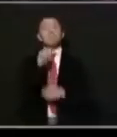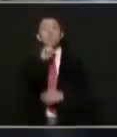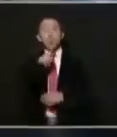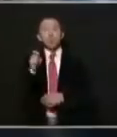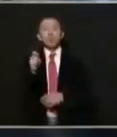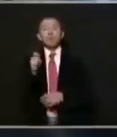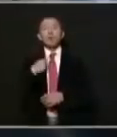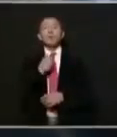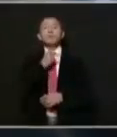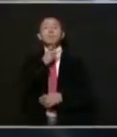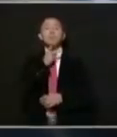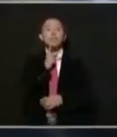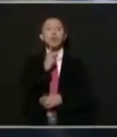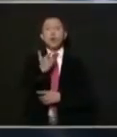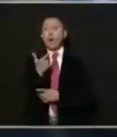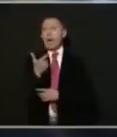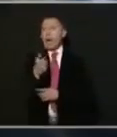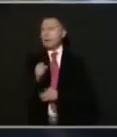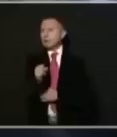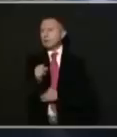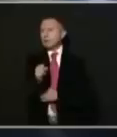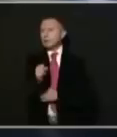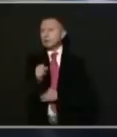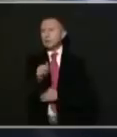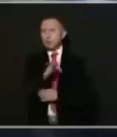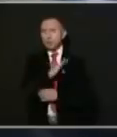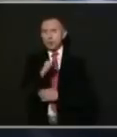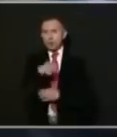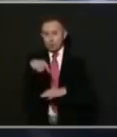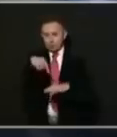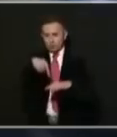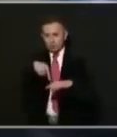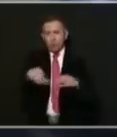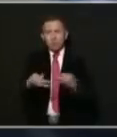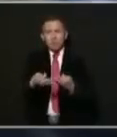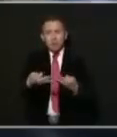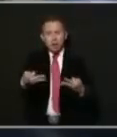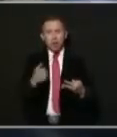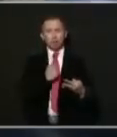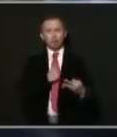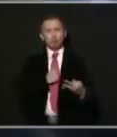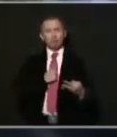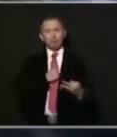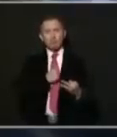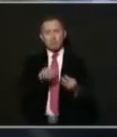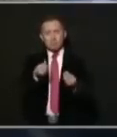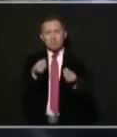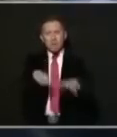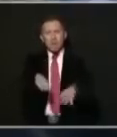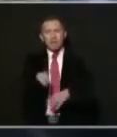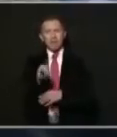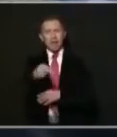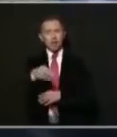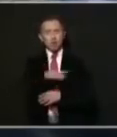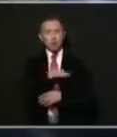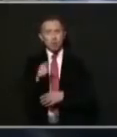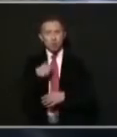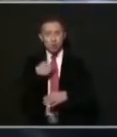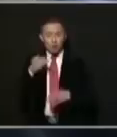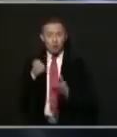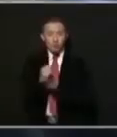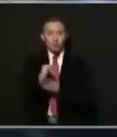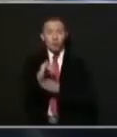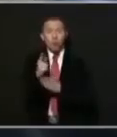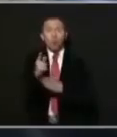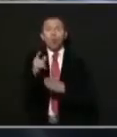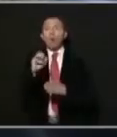para cualquier materia prima que afecten la naturaleza y agoten las vertientes de